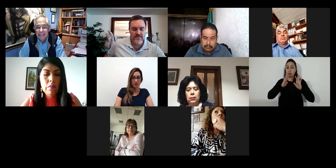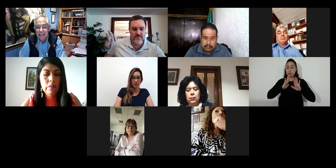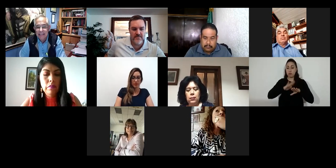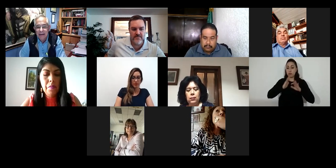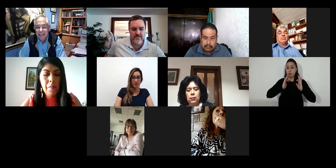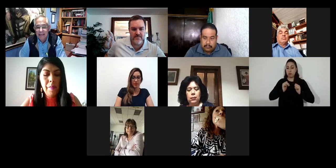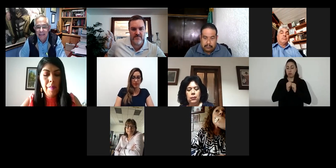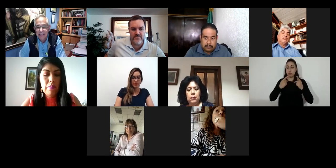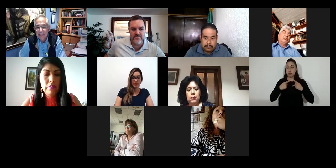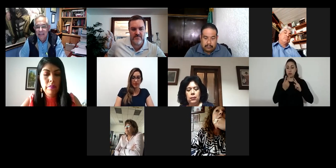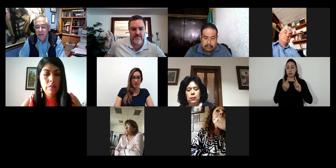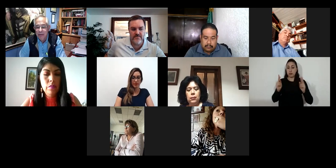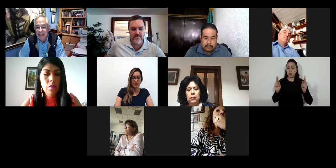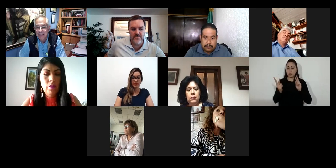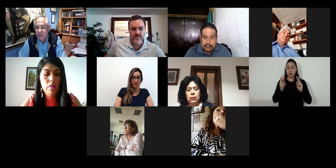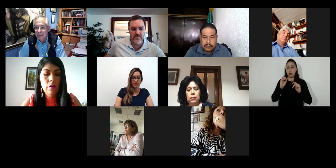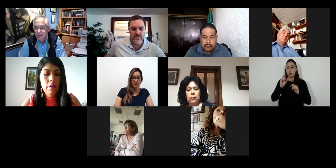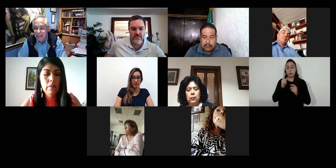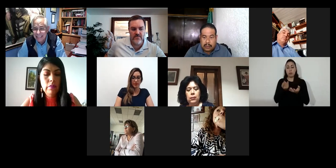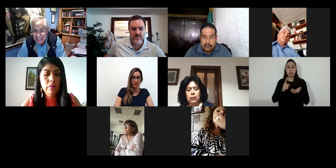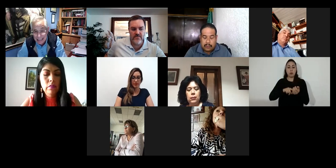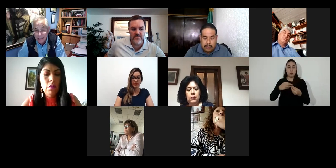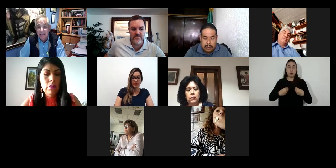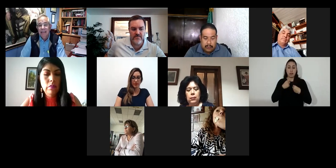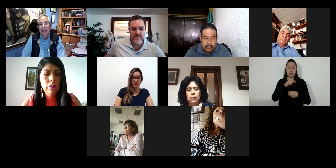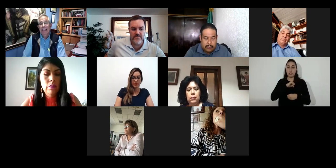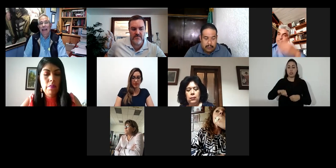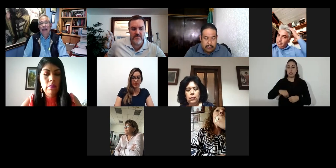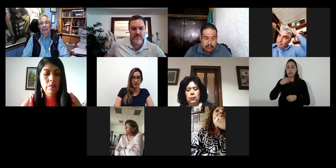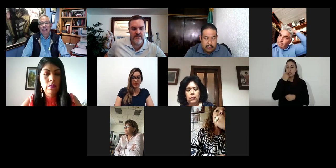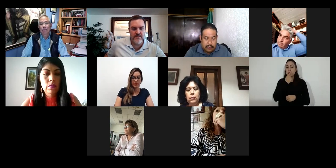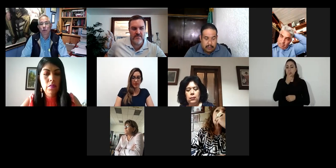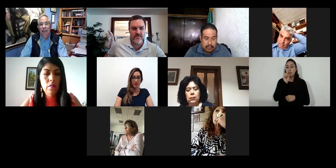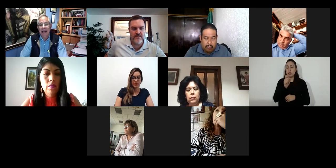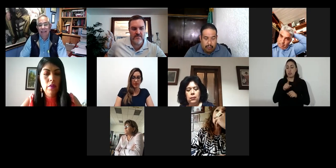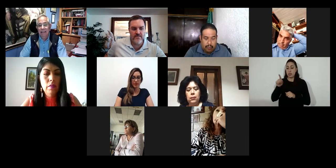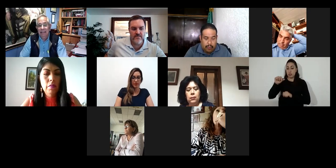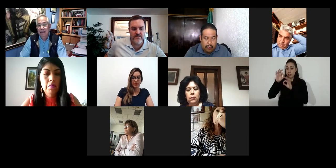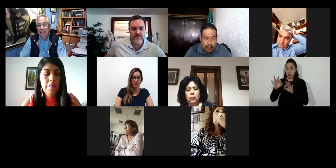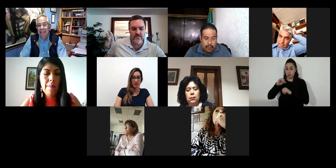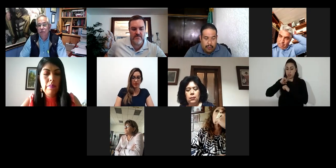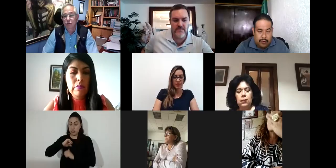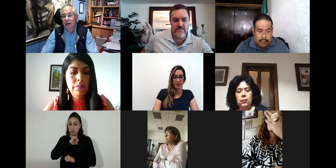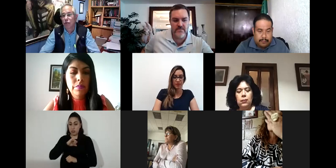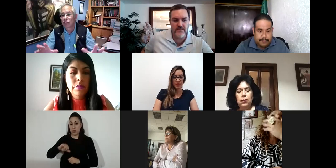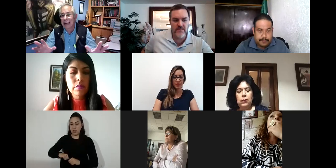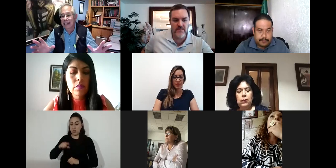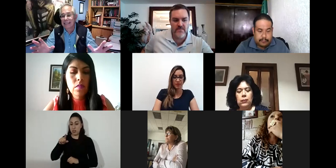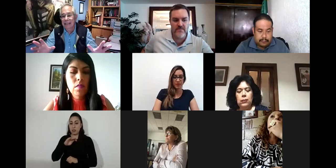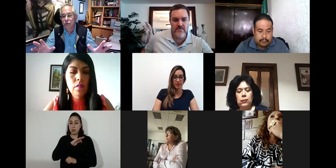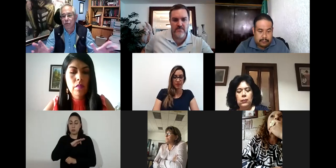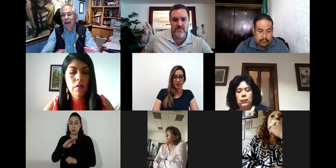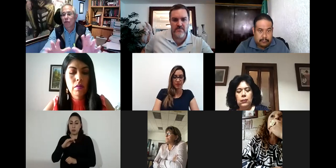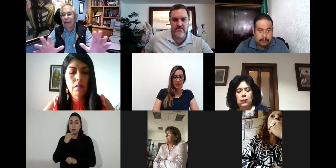personas vecinas y habitantes de su demarcación territorial. Es decir, que la alcaldía podrá de manera excepcional usar